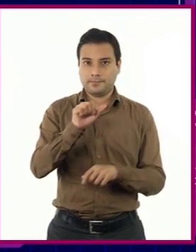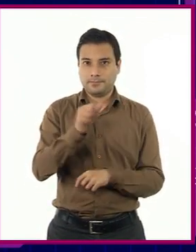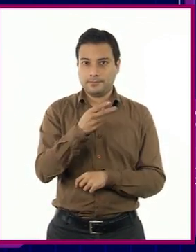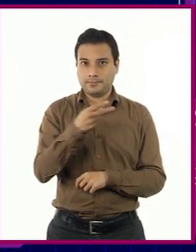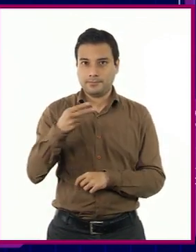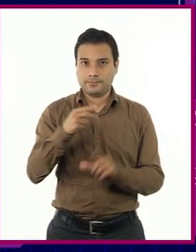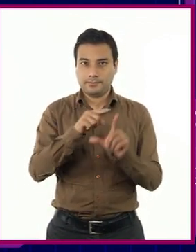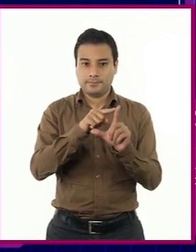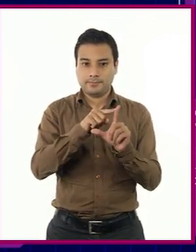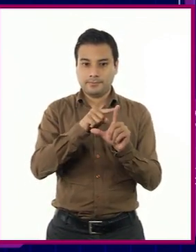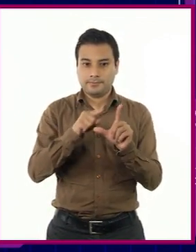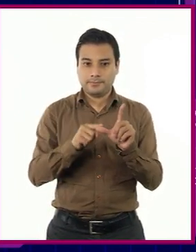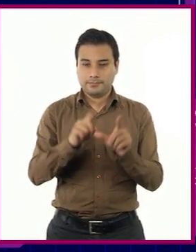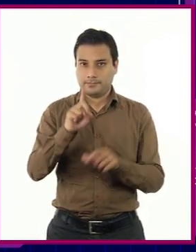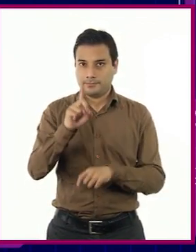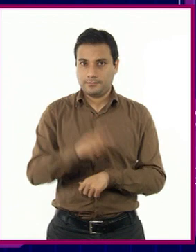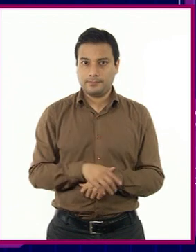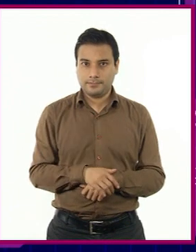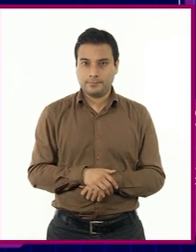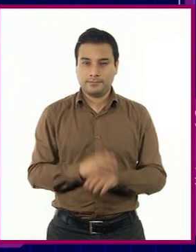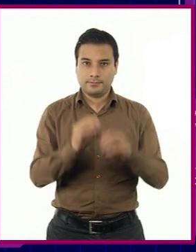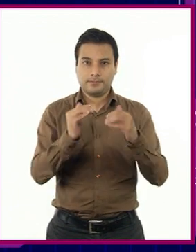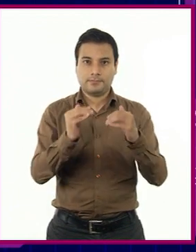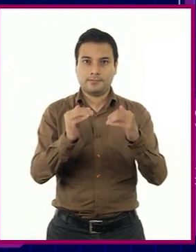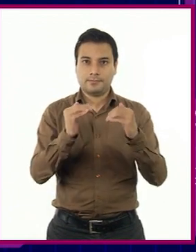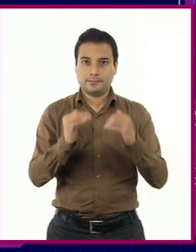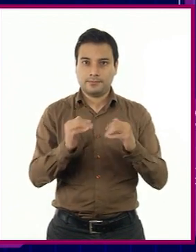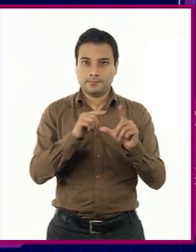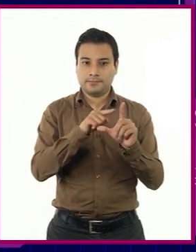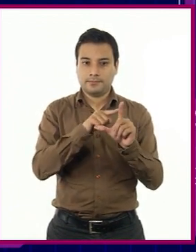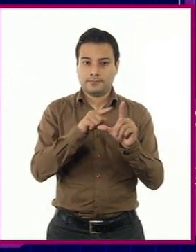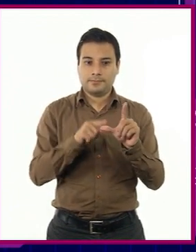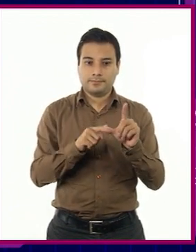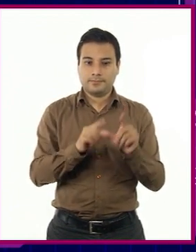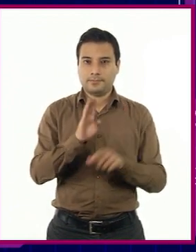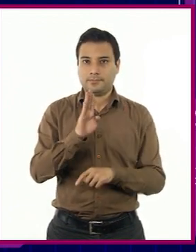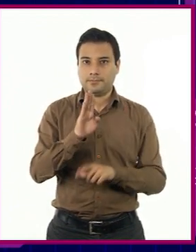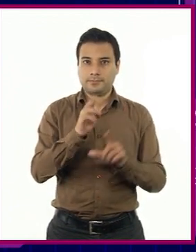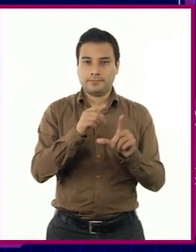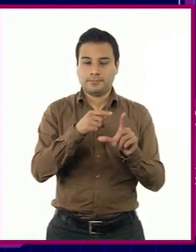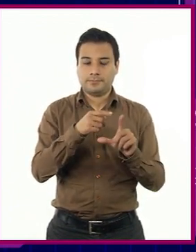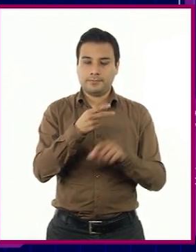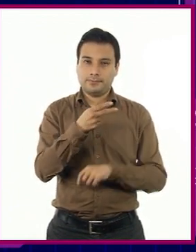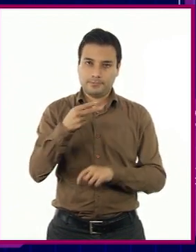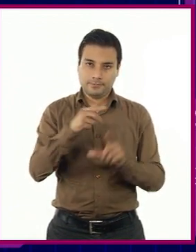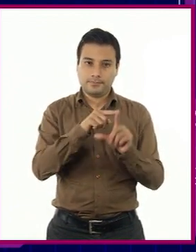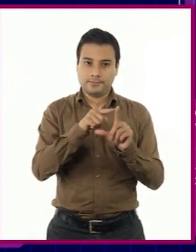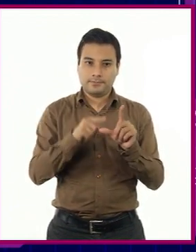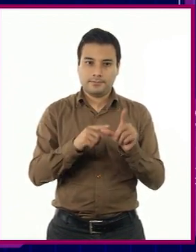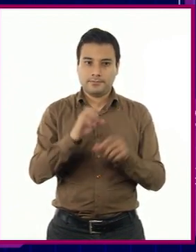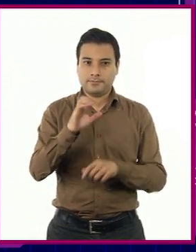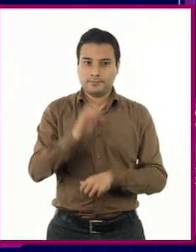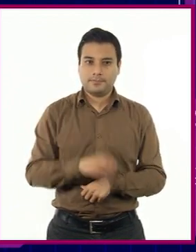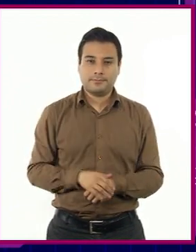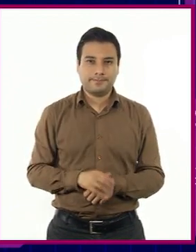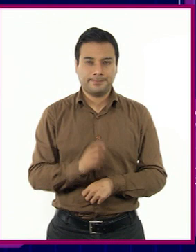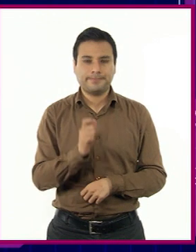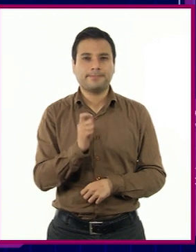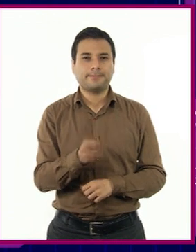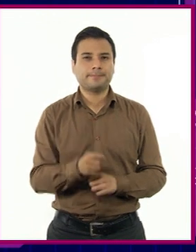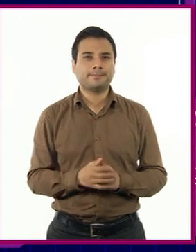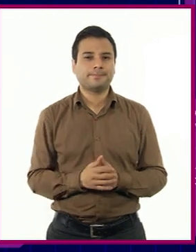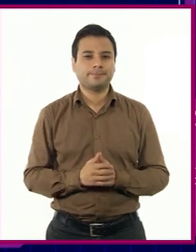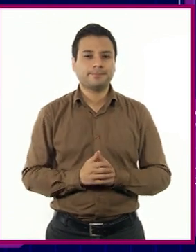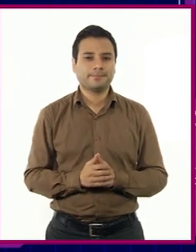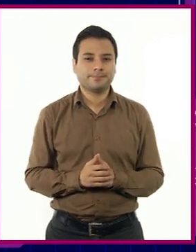igual al ángulo D y el ángulo B es igual al ángulo C. Esto quiere decir que